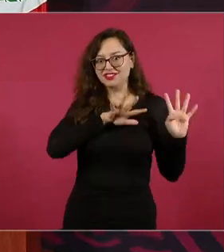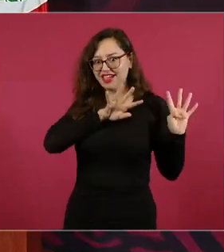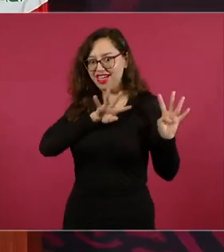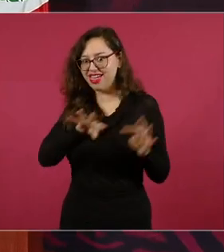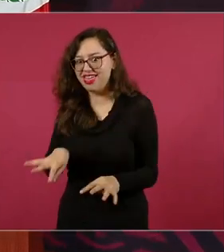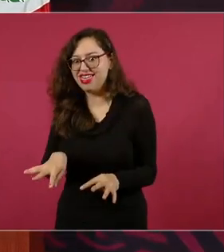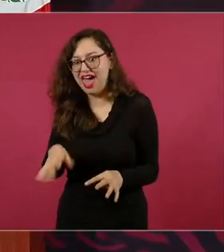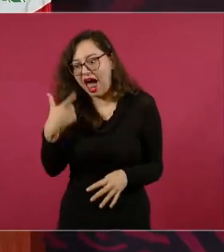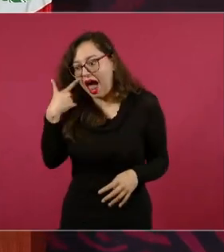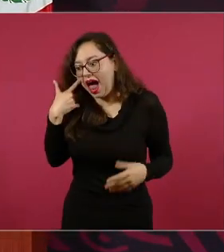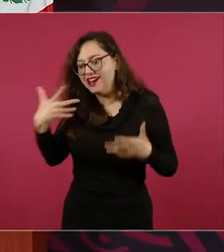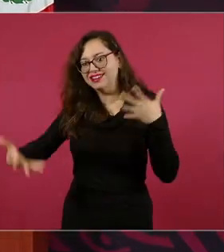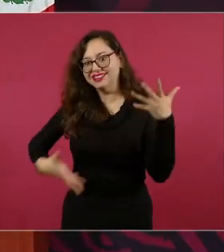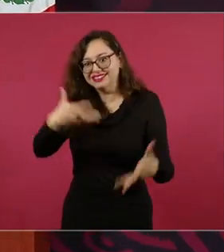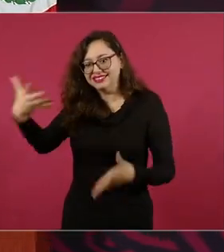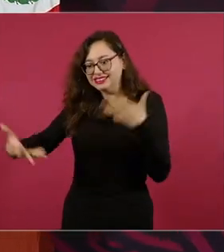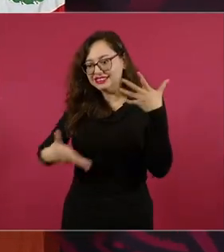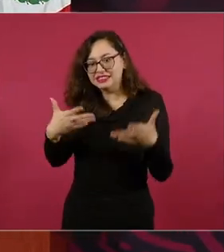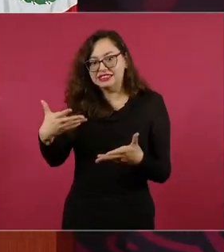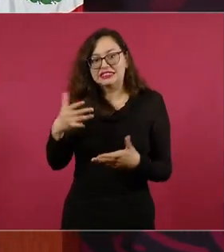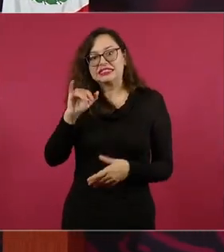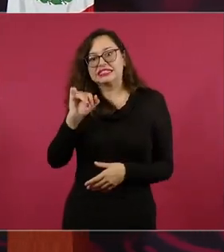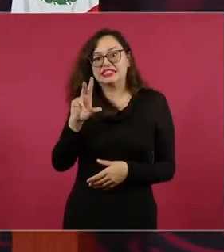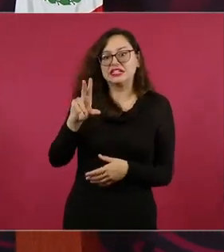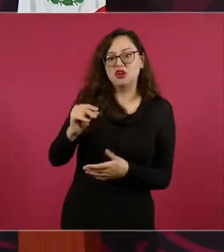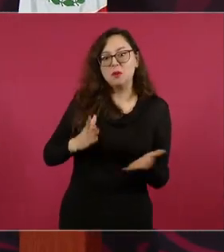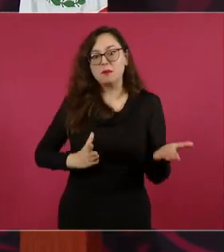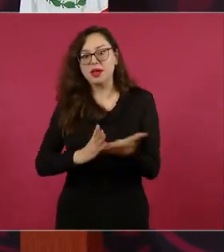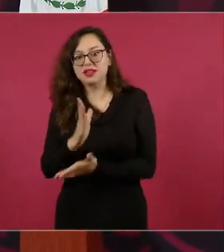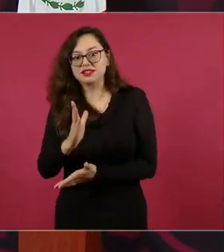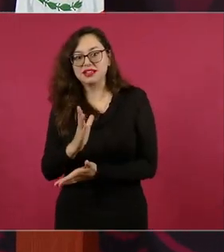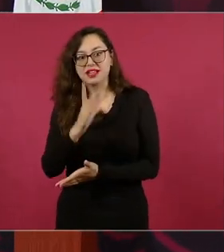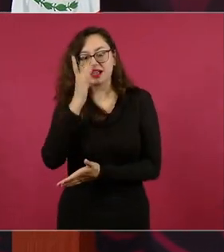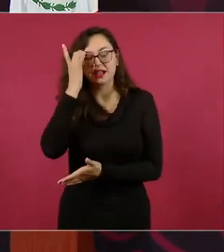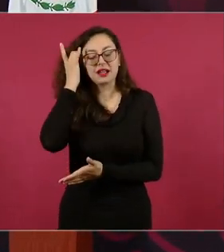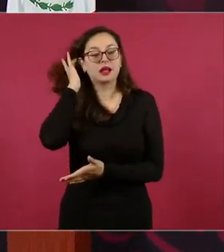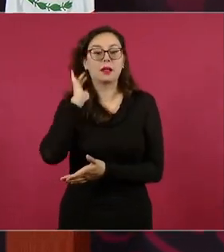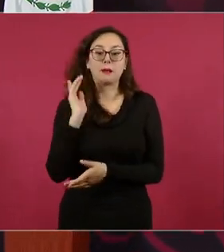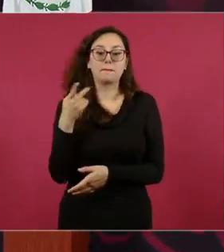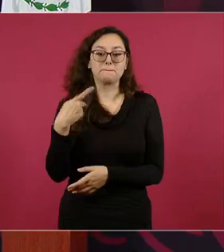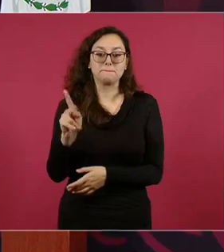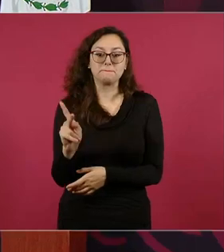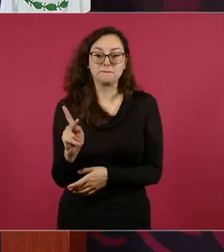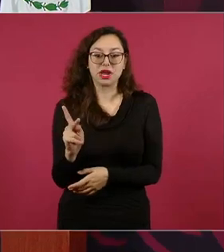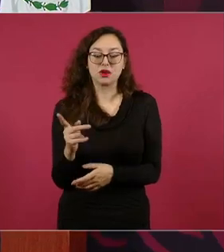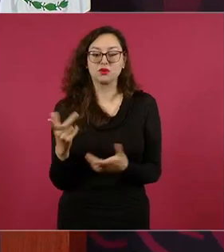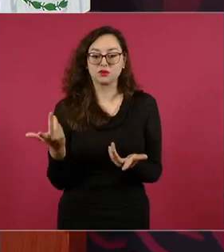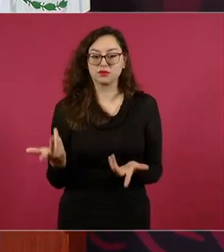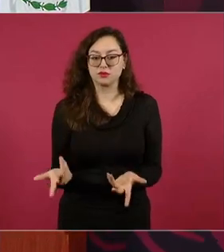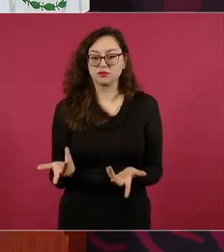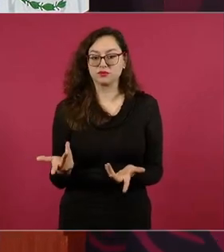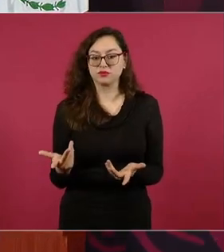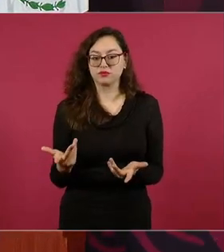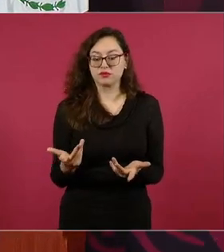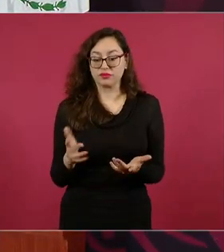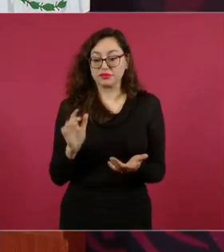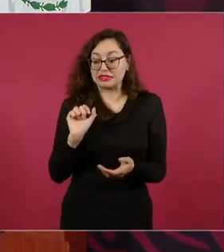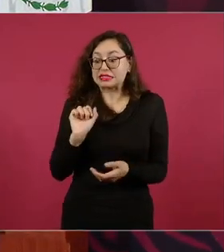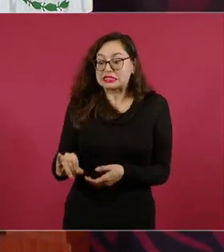todos los papeles, no pasaste, ¿sí? Pero todos eran telegramas y a